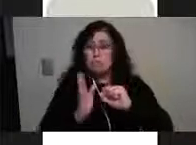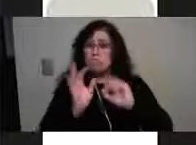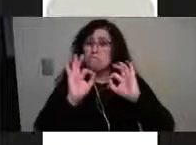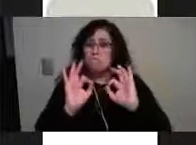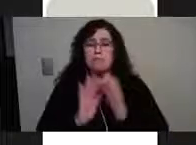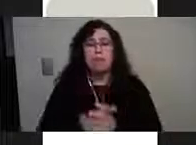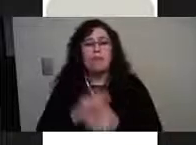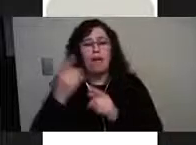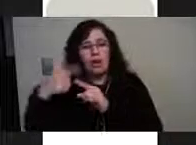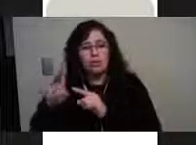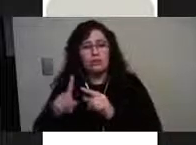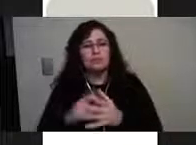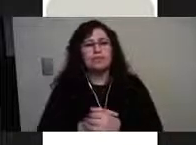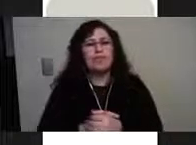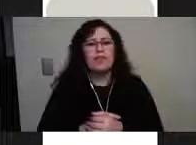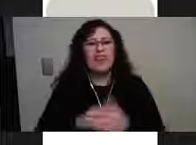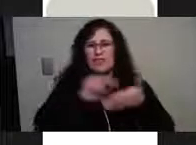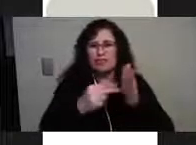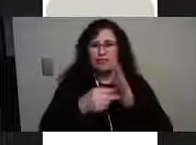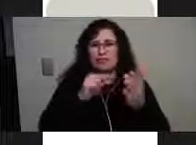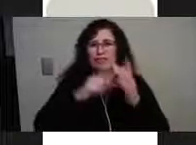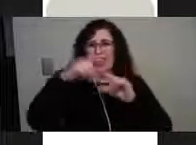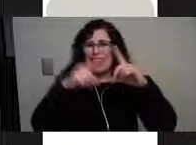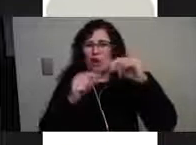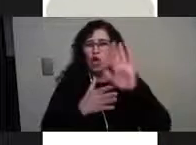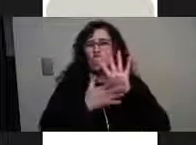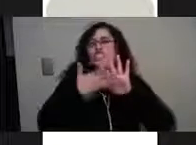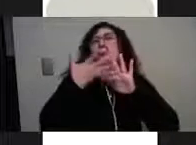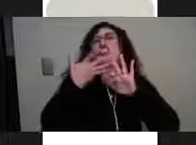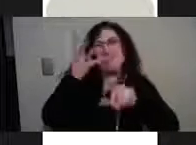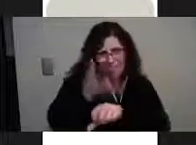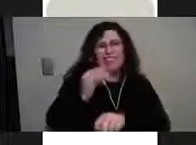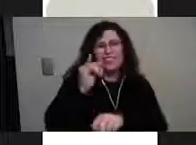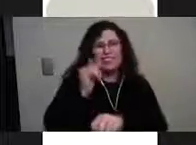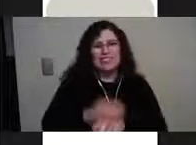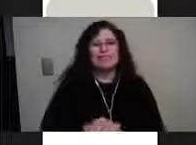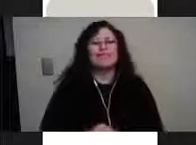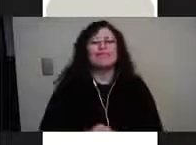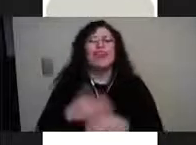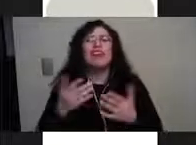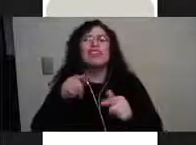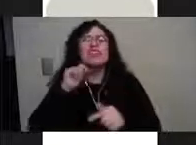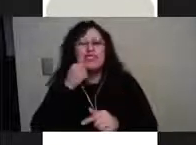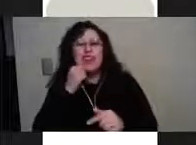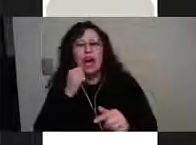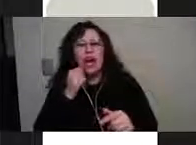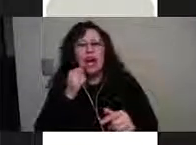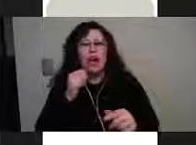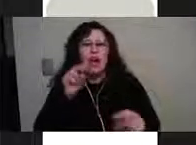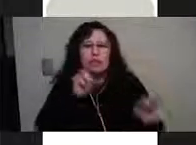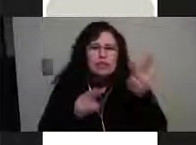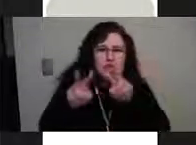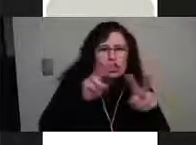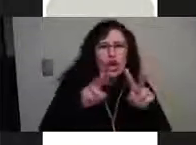Y lo otro también, alta incidencia de trastornos neurosensoriales, ¿ya? Que tiene que ver con dificultades para la visión, coordinación,